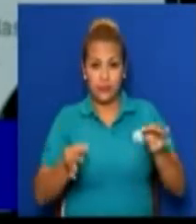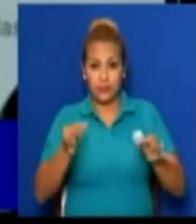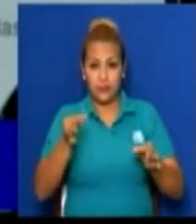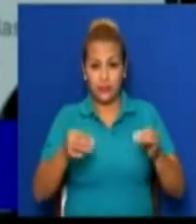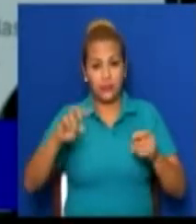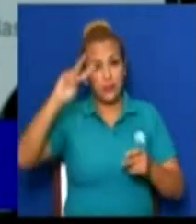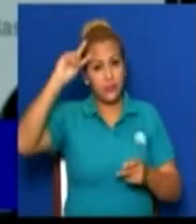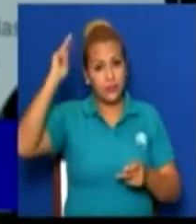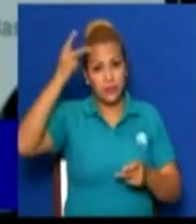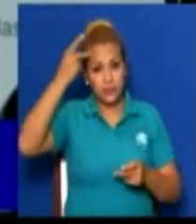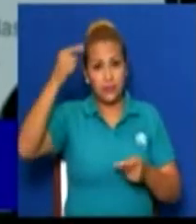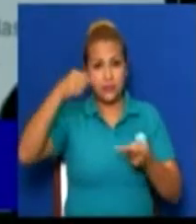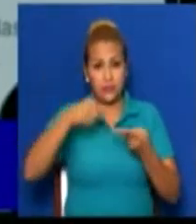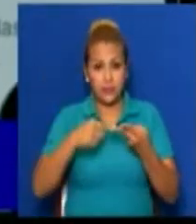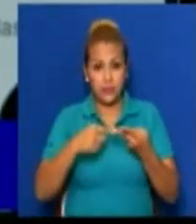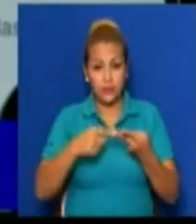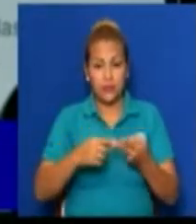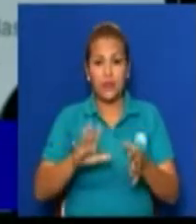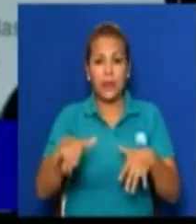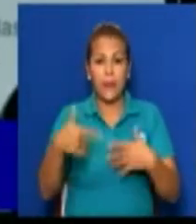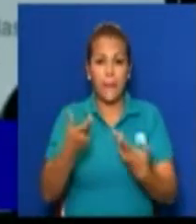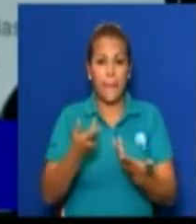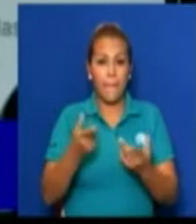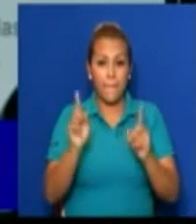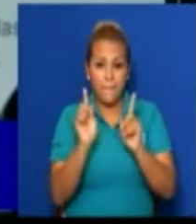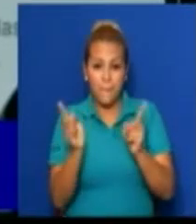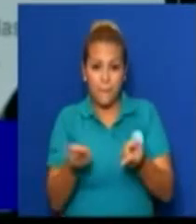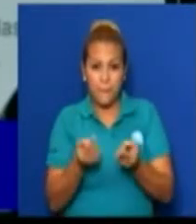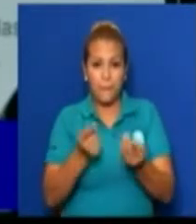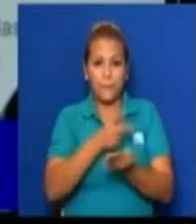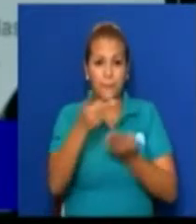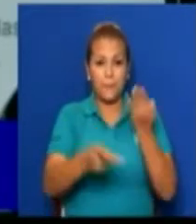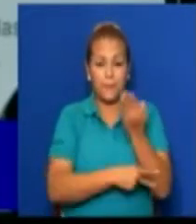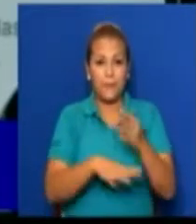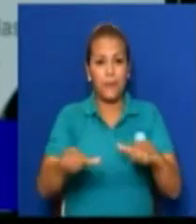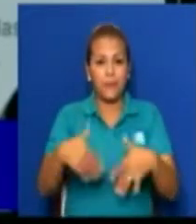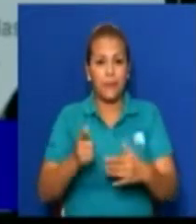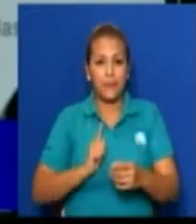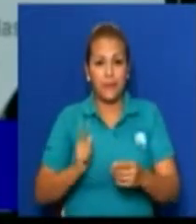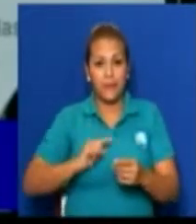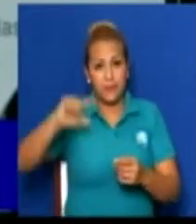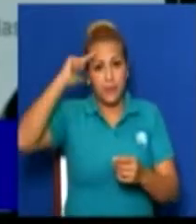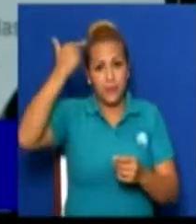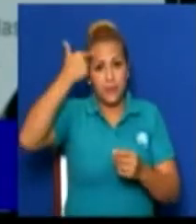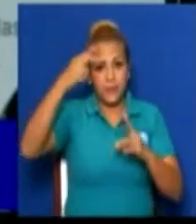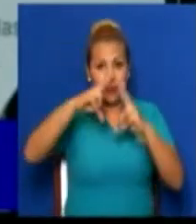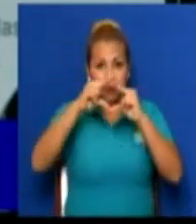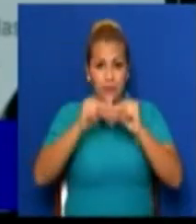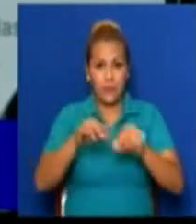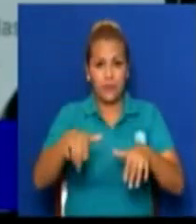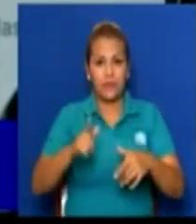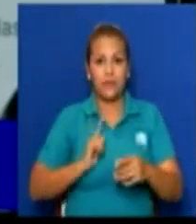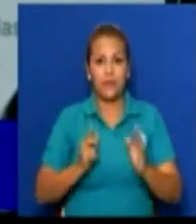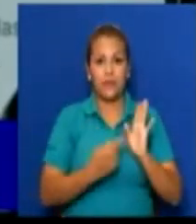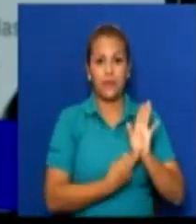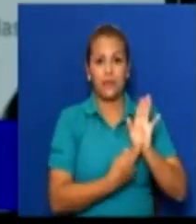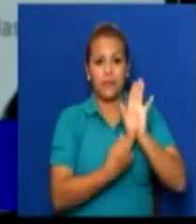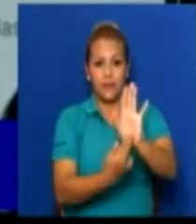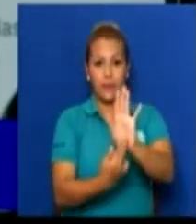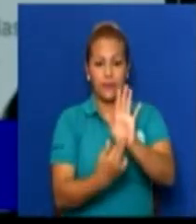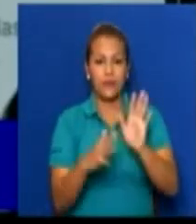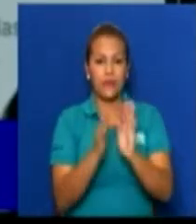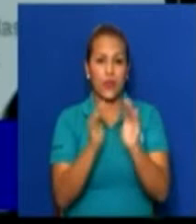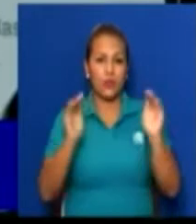política, esa conceptualización programática que tiene el Estado de Nicaragua ha dado como resultado un